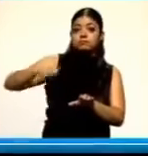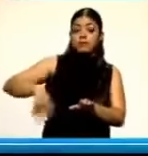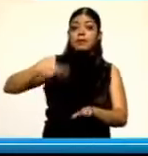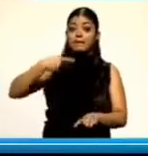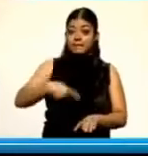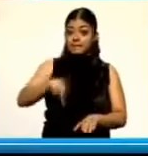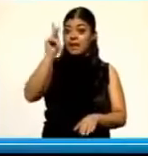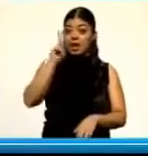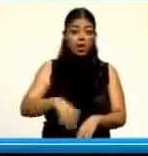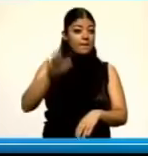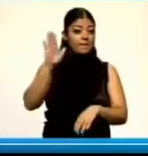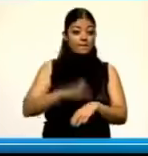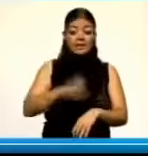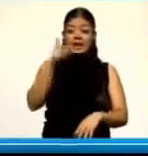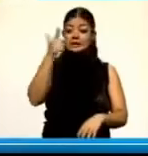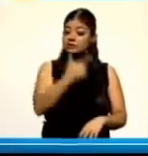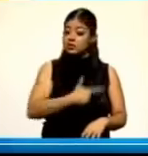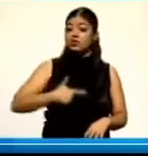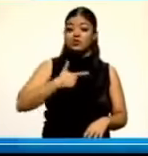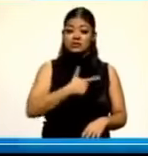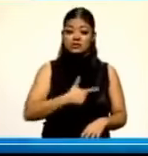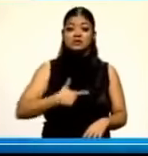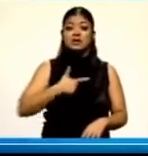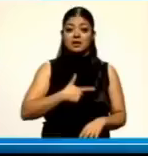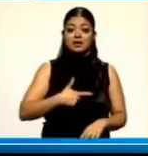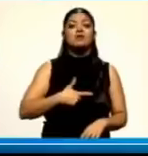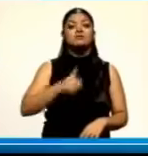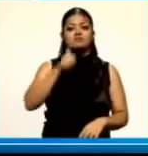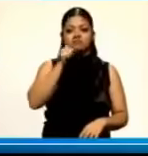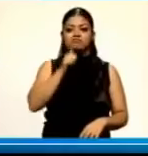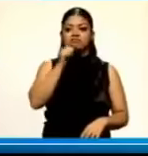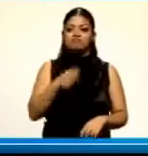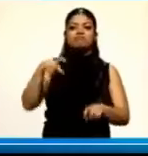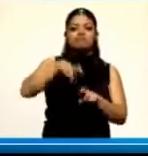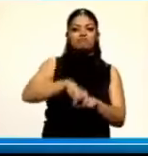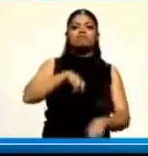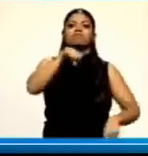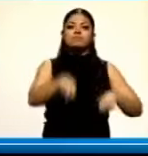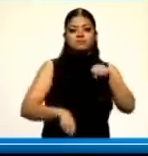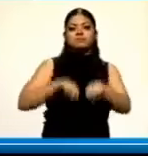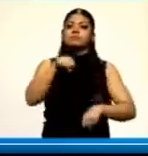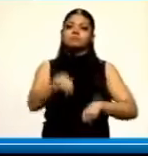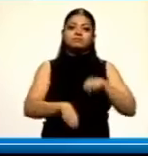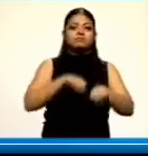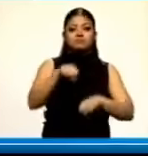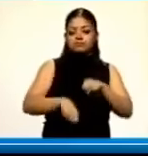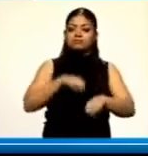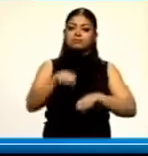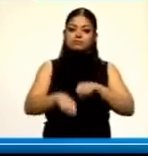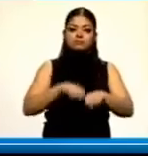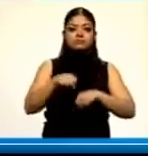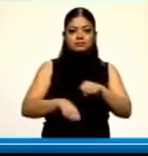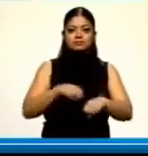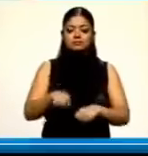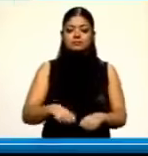que más nos gusta es andar en bicicleta.